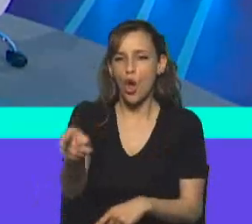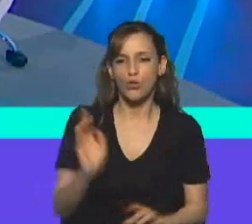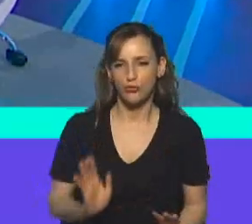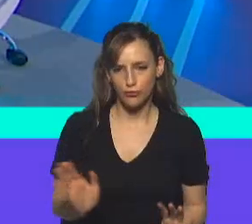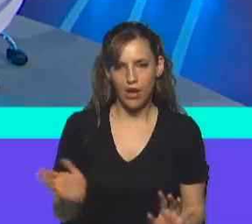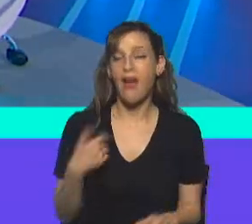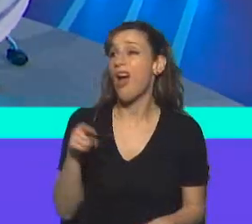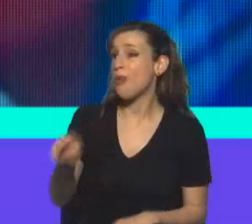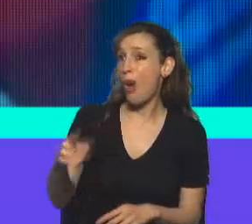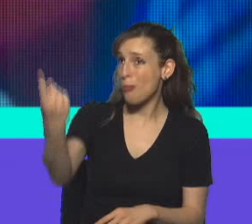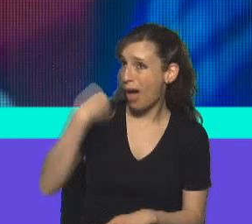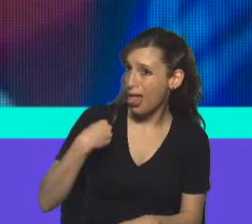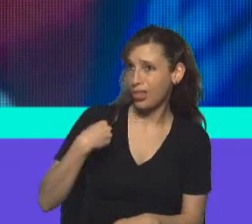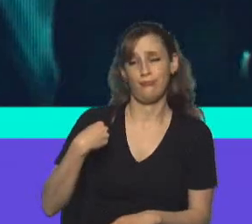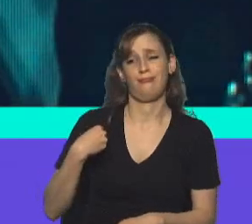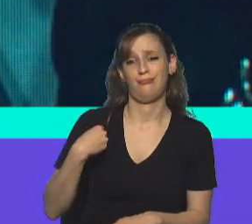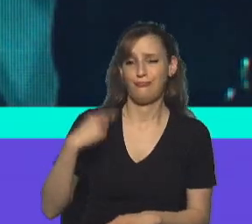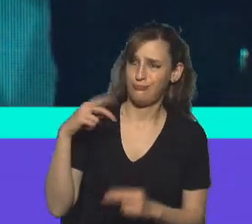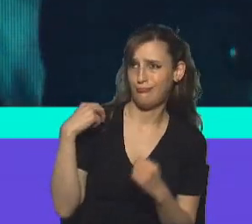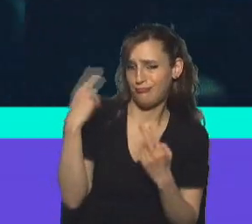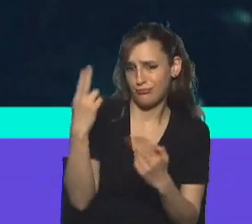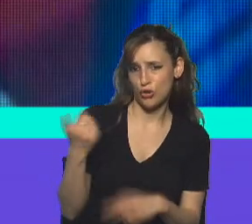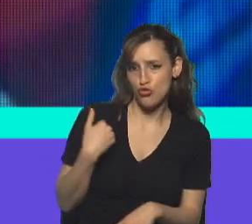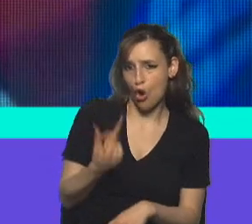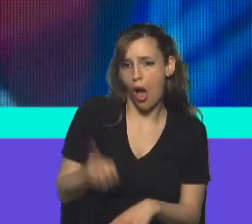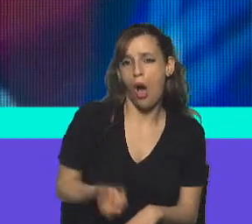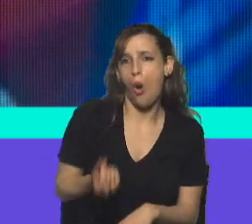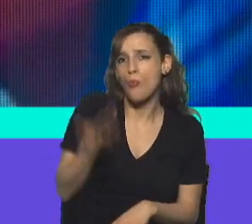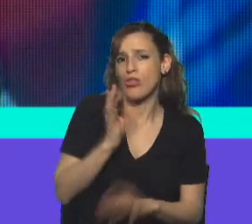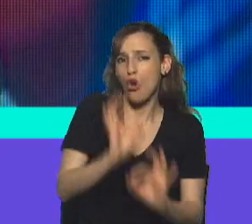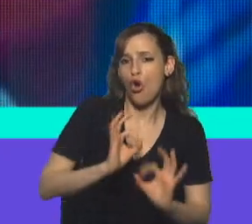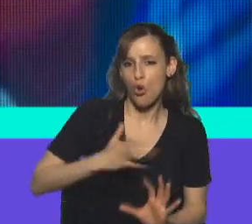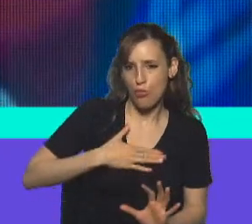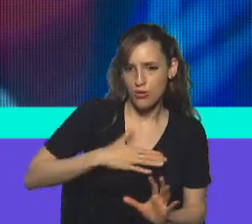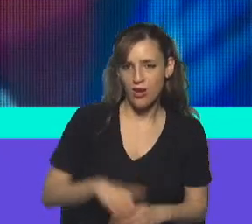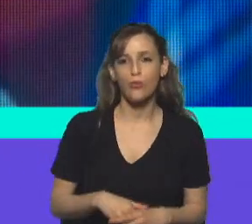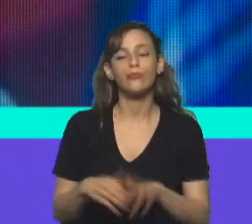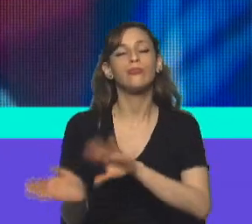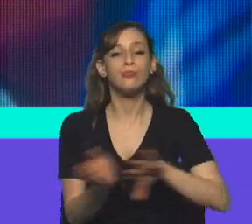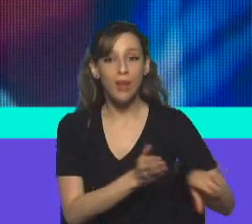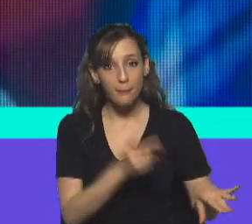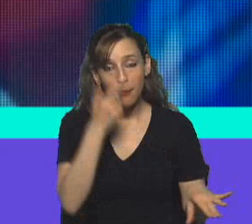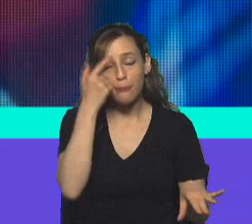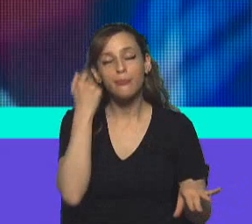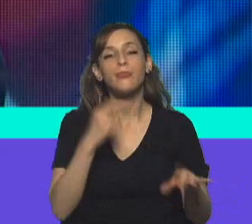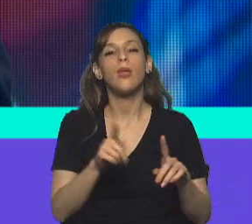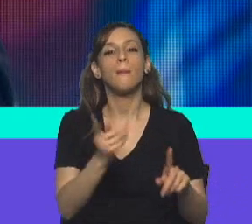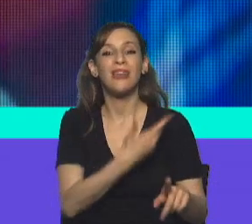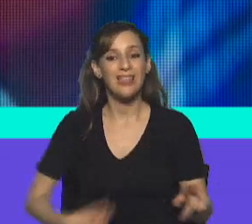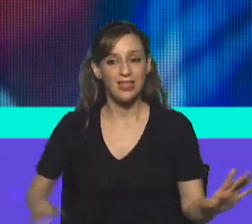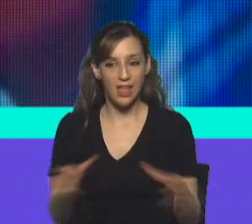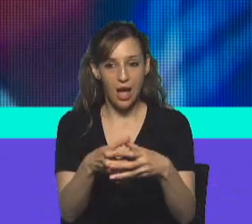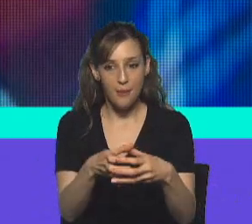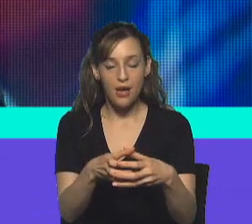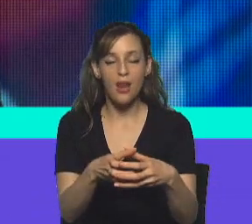que diga el aumento por las mías también claro si este la situación del otro lado vos tenés ese pronunciamiento como el presidente de la cámara